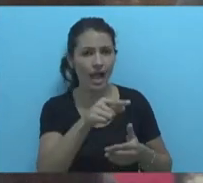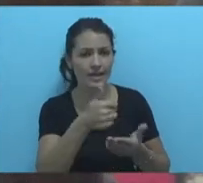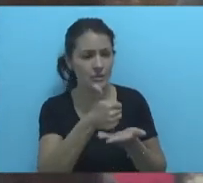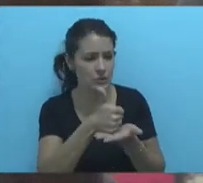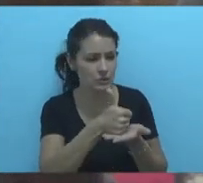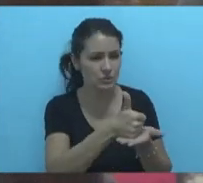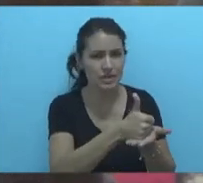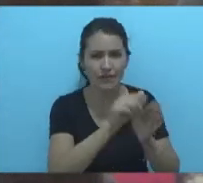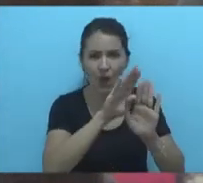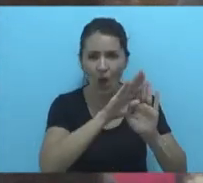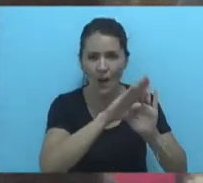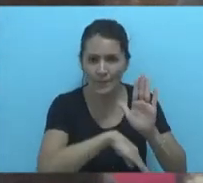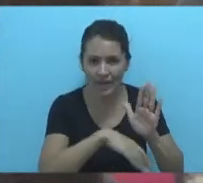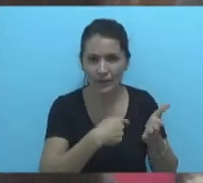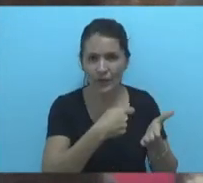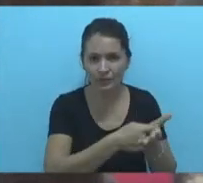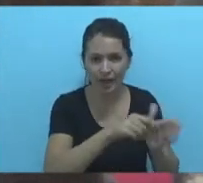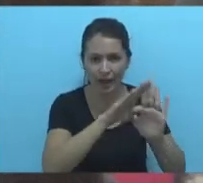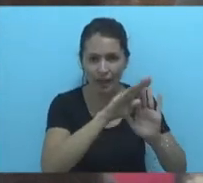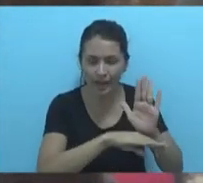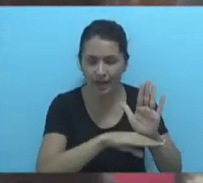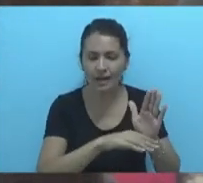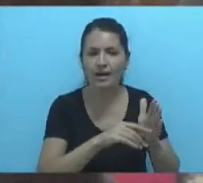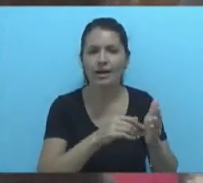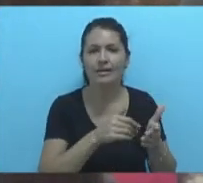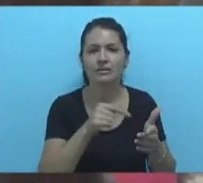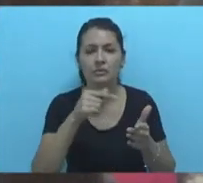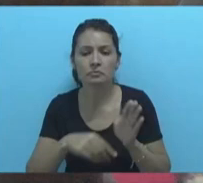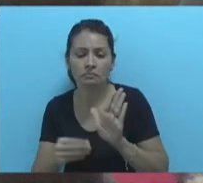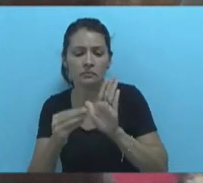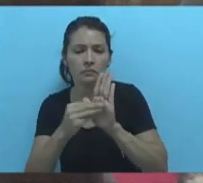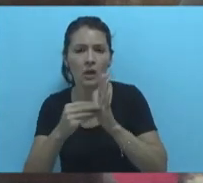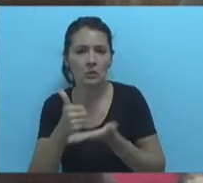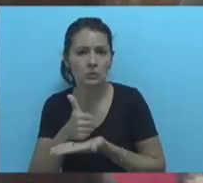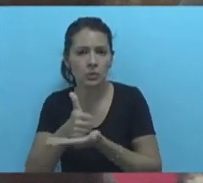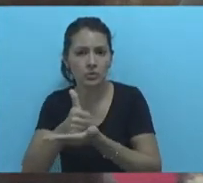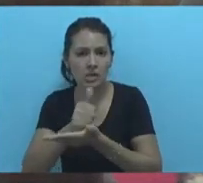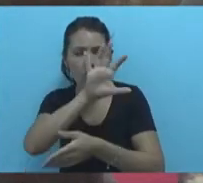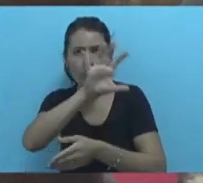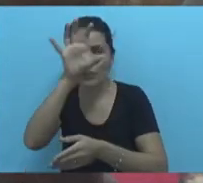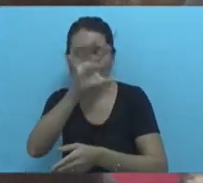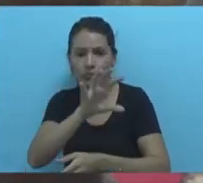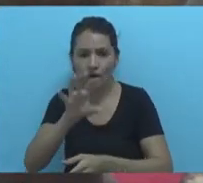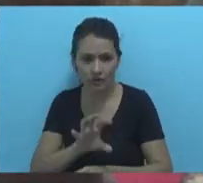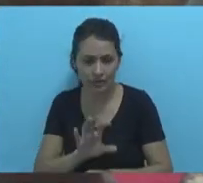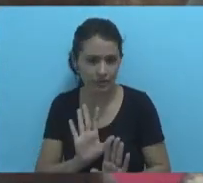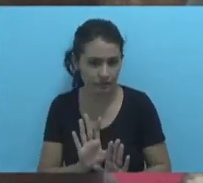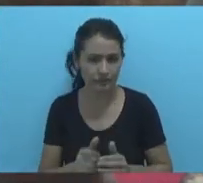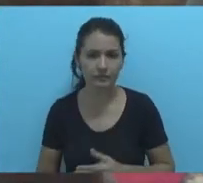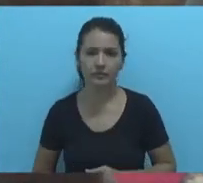Posiblemente también sea porque es un gobierno de diferente color político al gobierno nacional que le sacan estos montos de